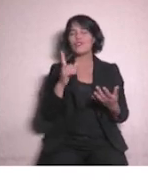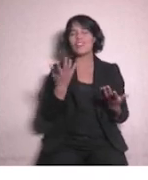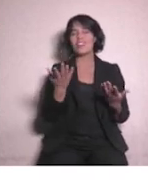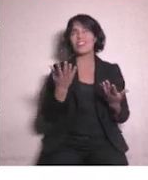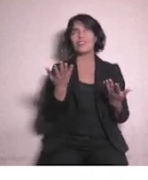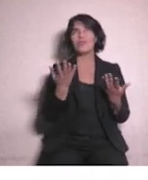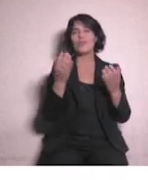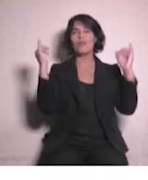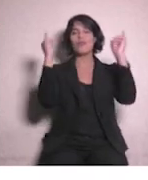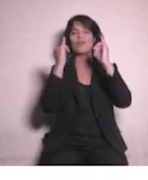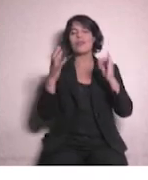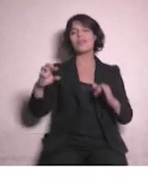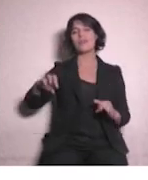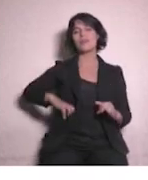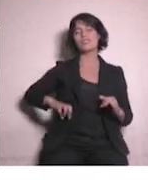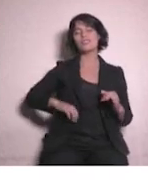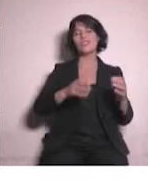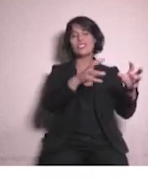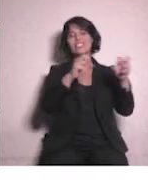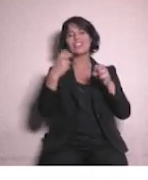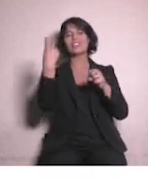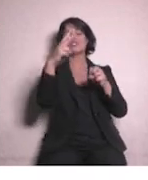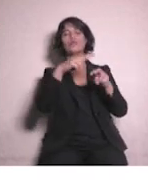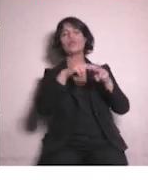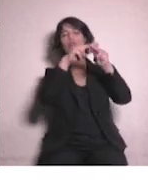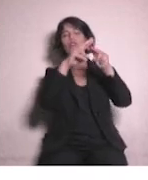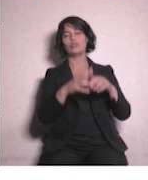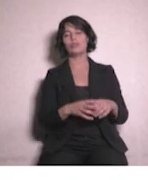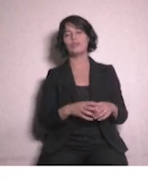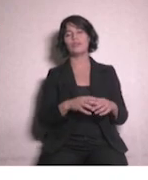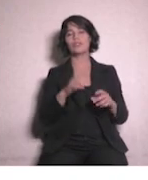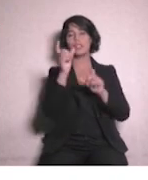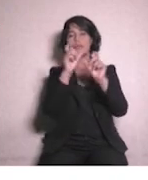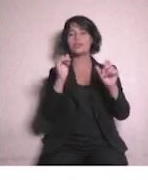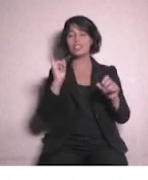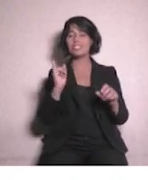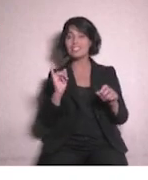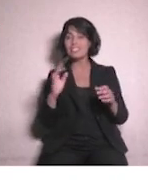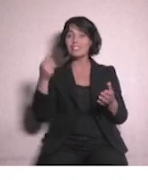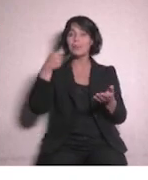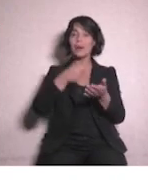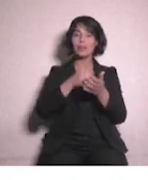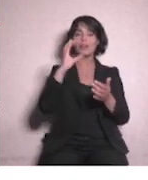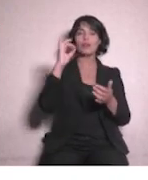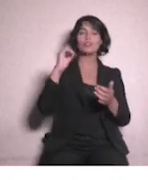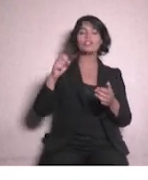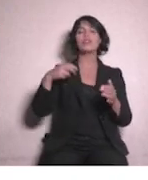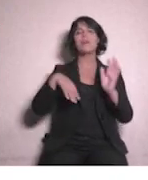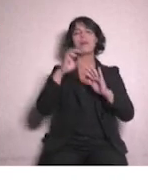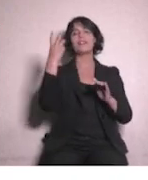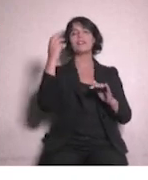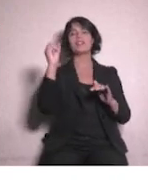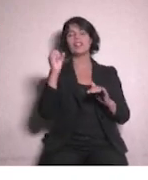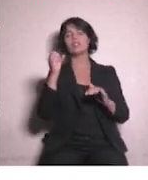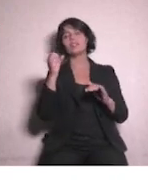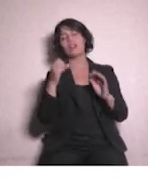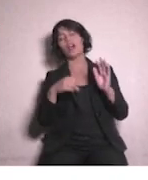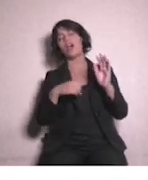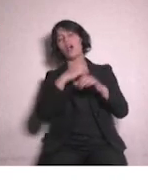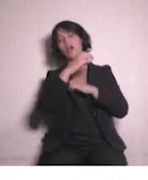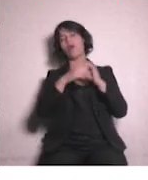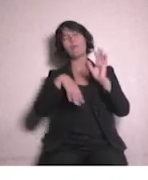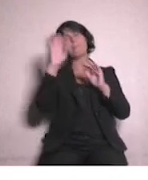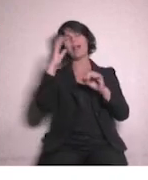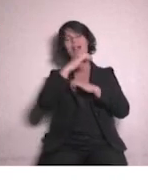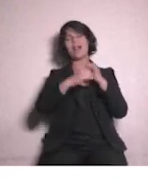forma de retirarlo. Y hablemos de quienes han cotizado para una pensión, quienes han cotizado 20 o 30 años o más para pensiones. Y